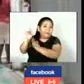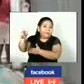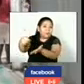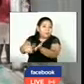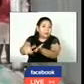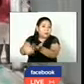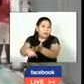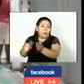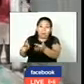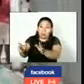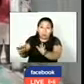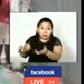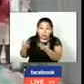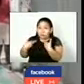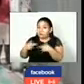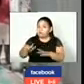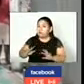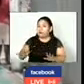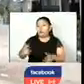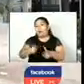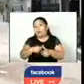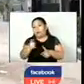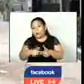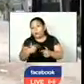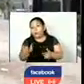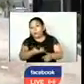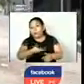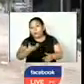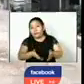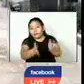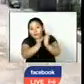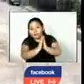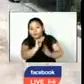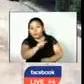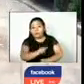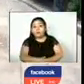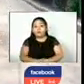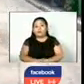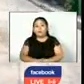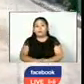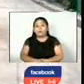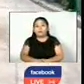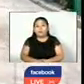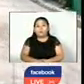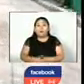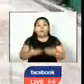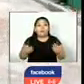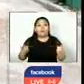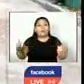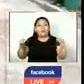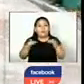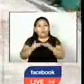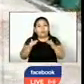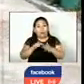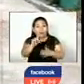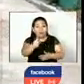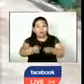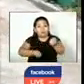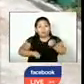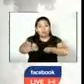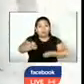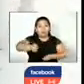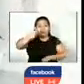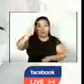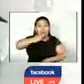verdad pero como no nos han dado solución entonces por eso hemos requerido e incluso fue el camión de la basura